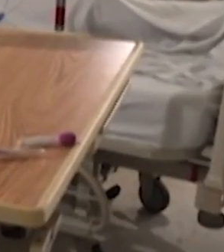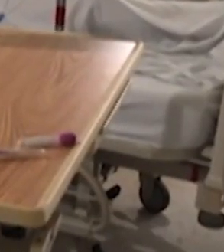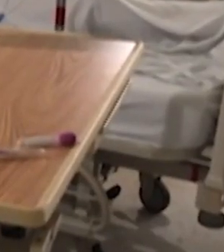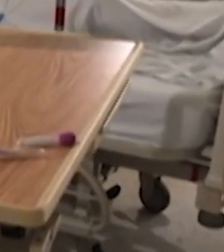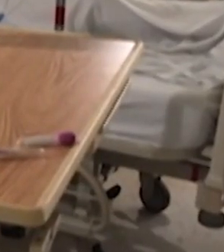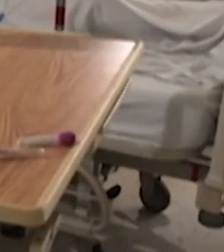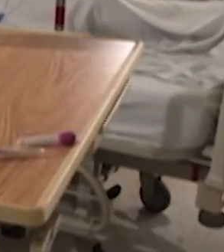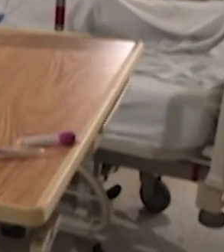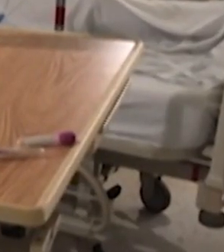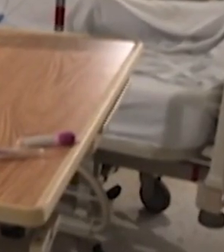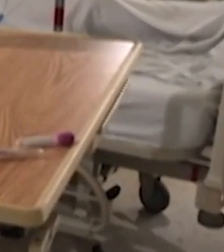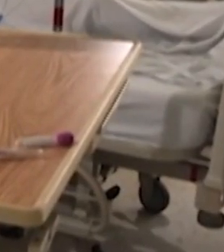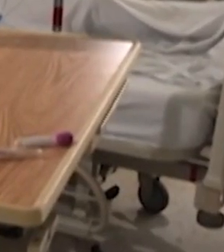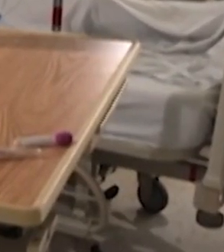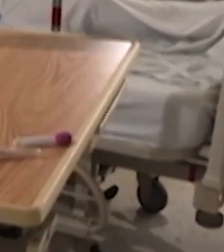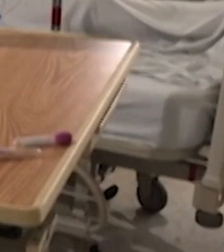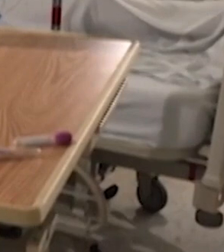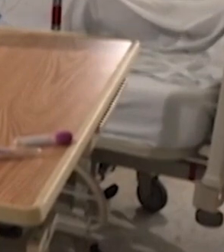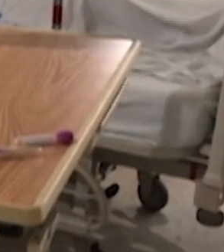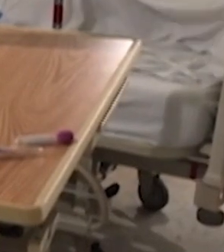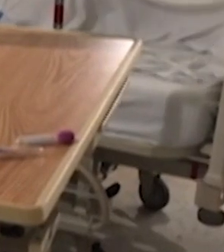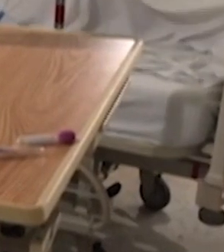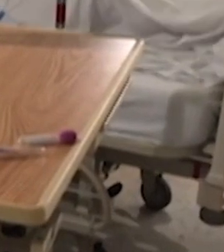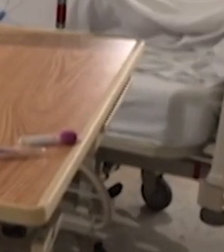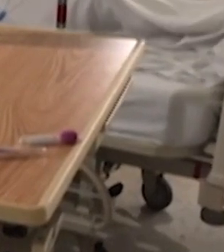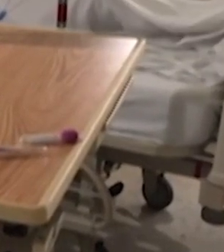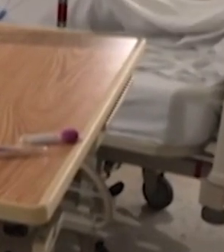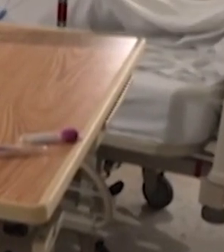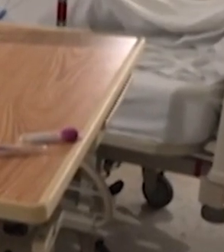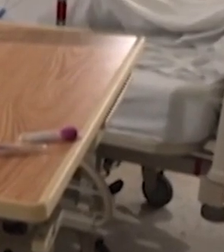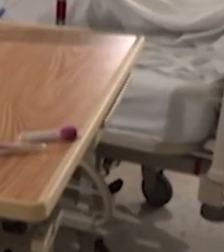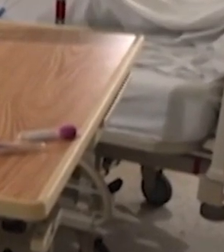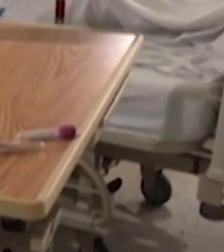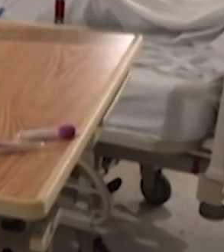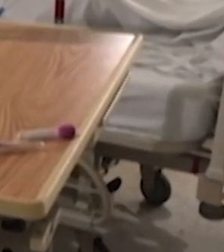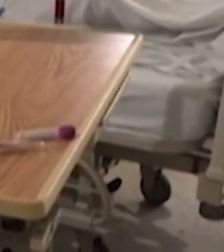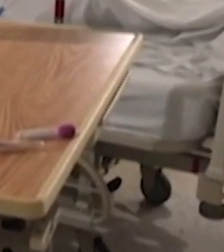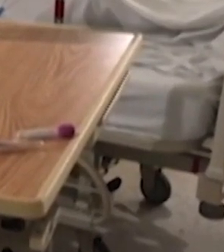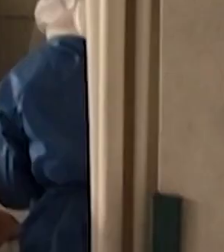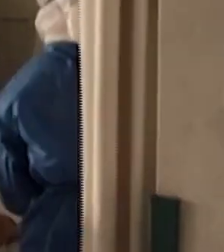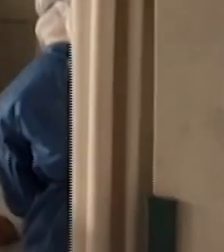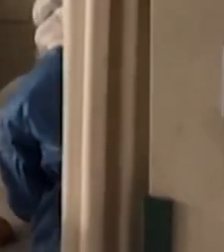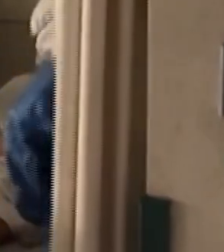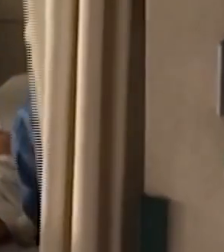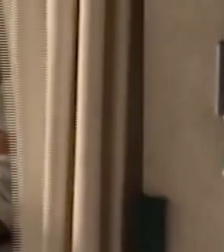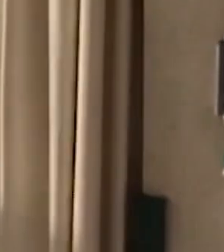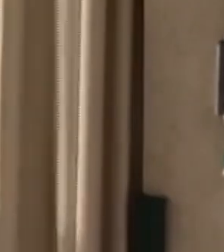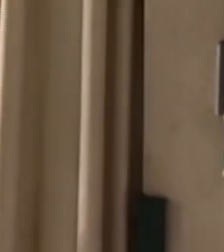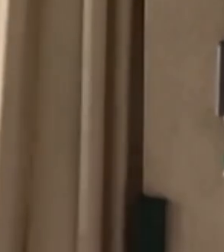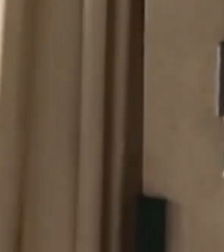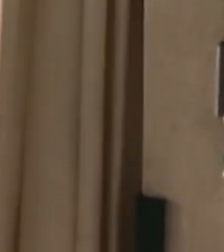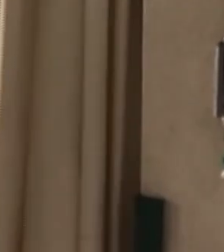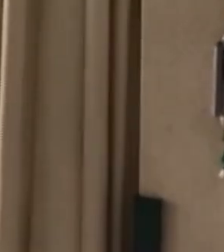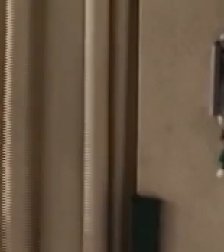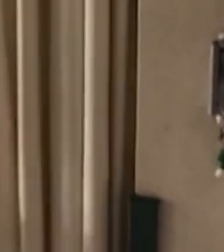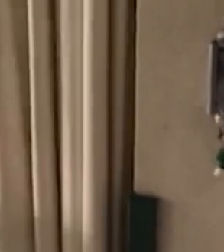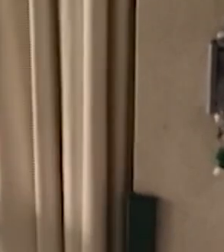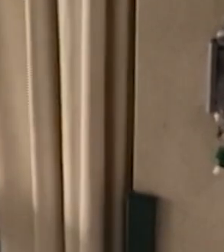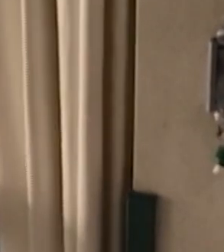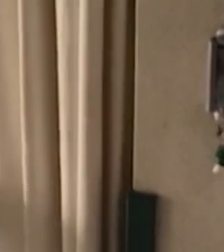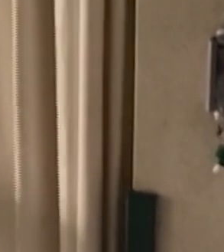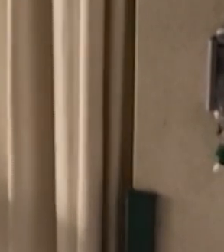A pesar de que se ha bajado el llamado R, es decir, la cantidad de contagios que puede generar una persona positiva, el rezago de los casos podría